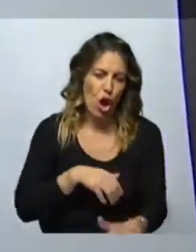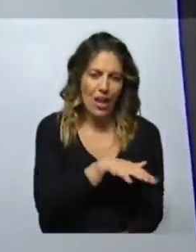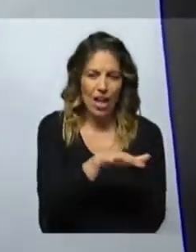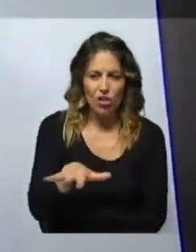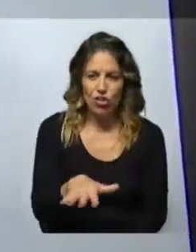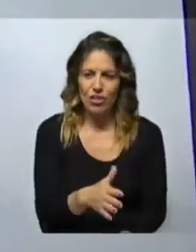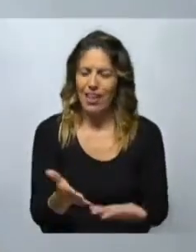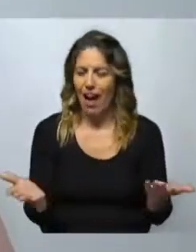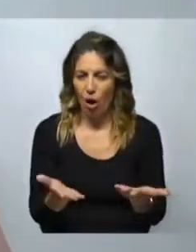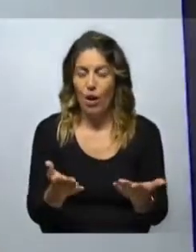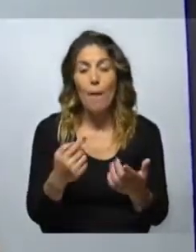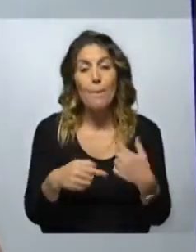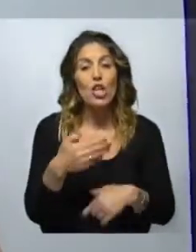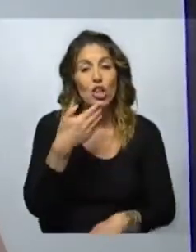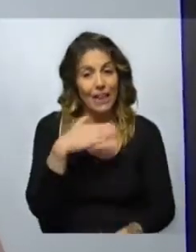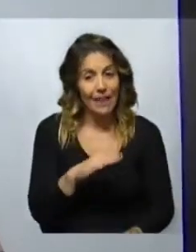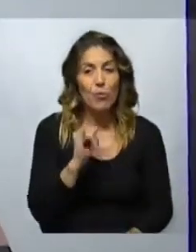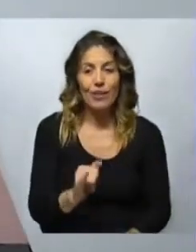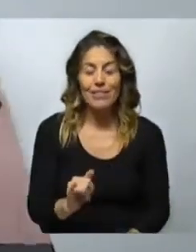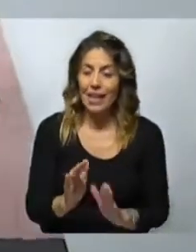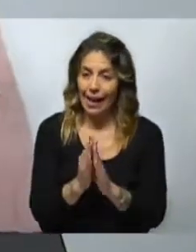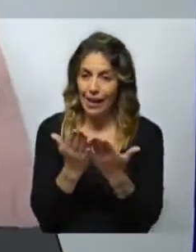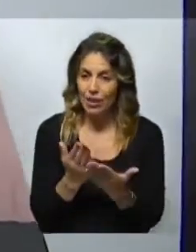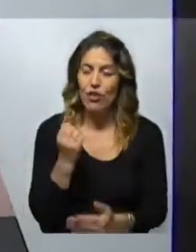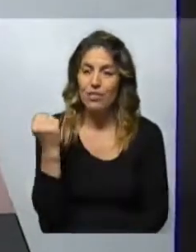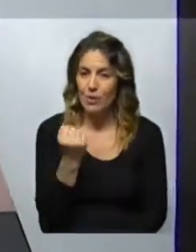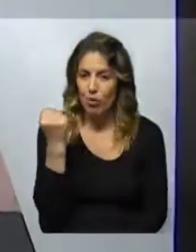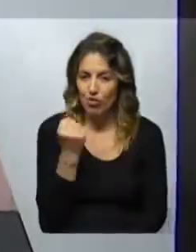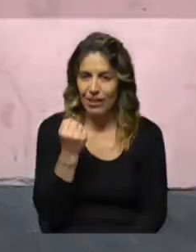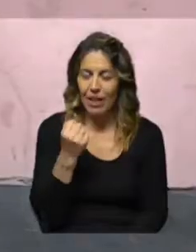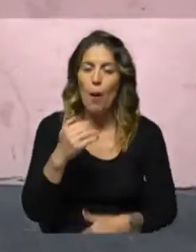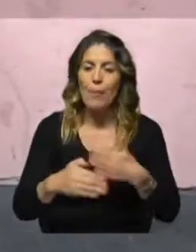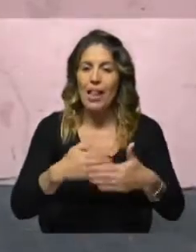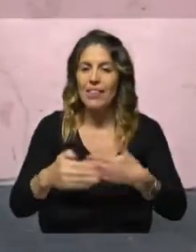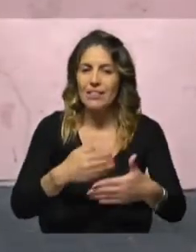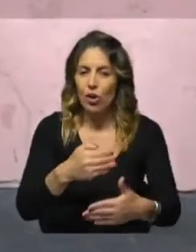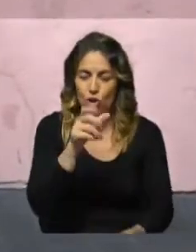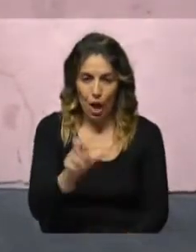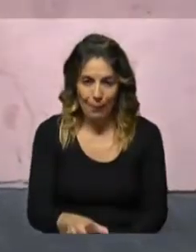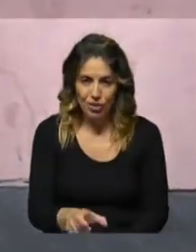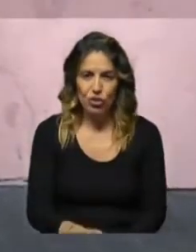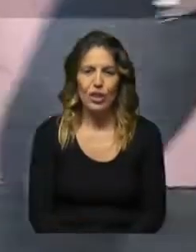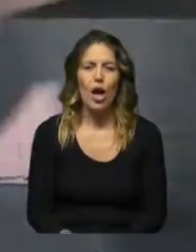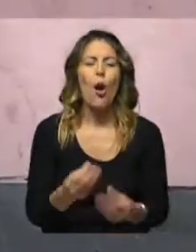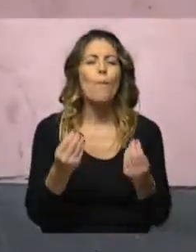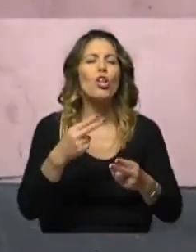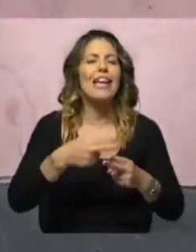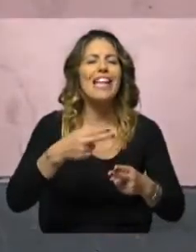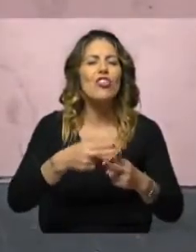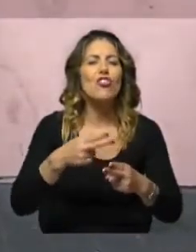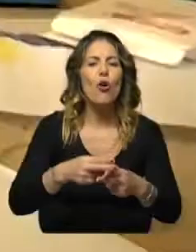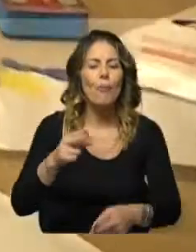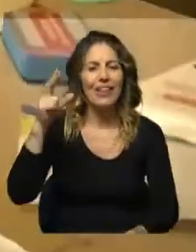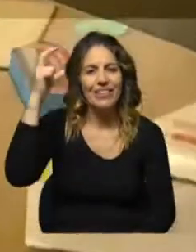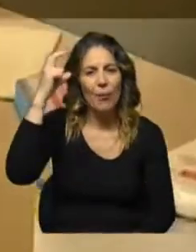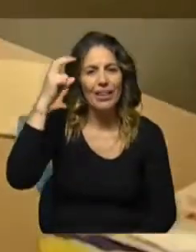pero entendemos que el libro sigue siendo algo importante dentro del desarrollo de la personalidad y de la gente. ¿Por qué el nombre Tabaré Vázquez? Porque